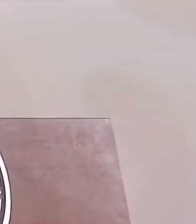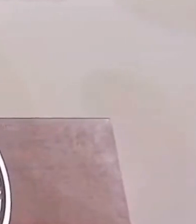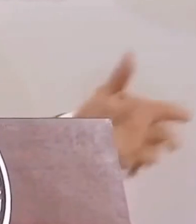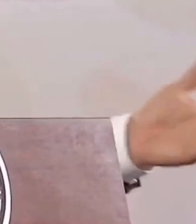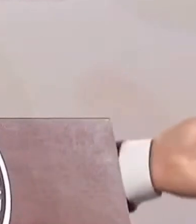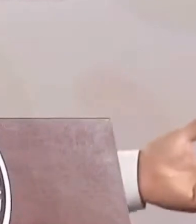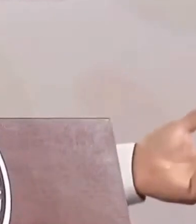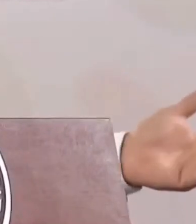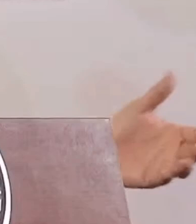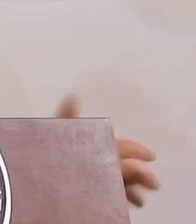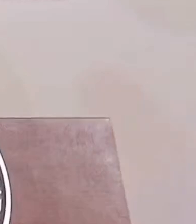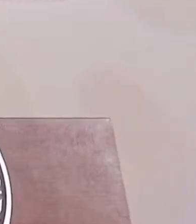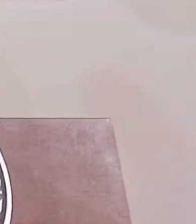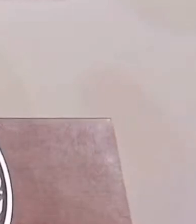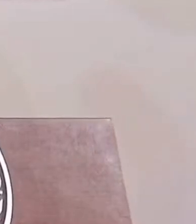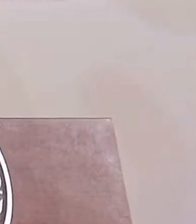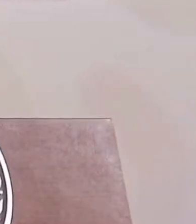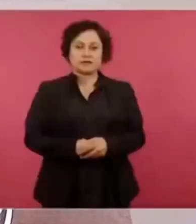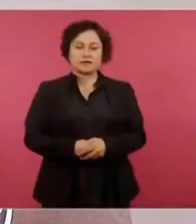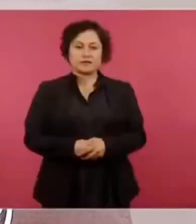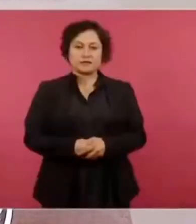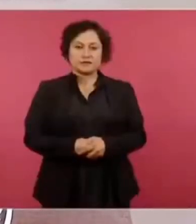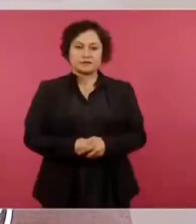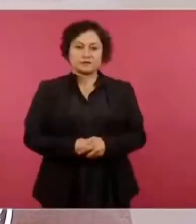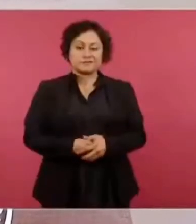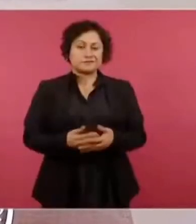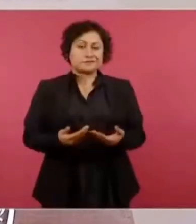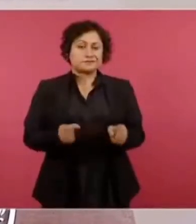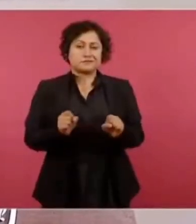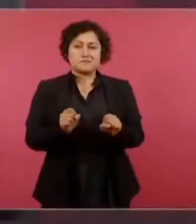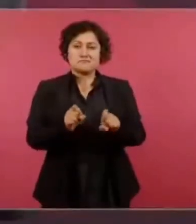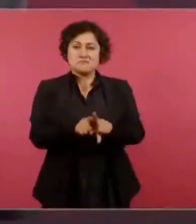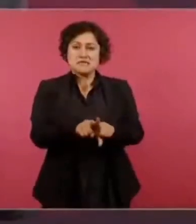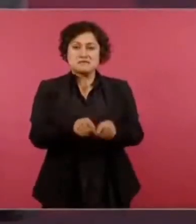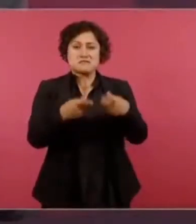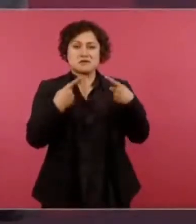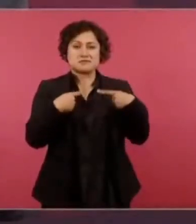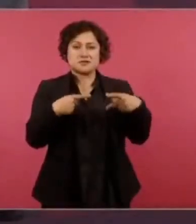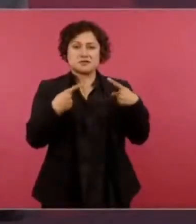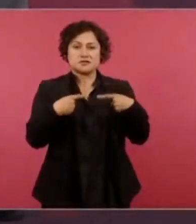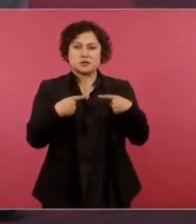2018? Son los mismos y sus descendientes.